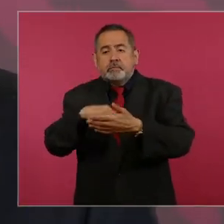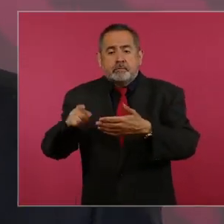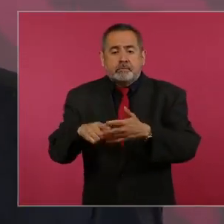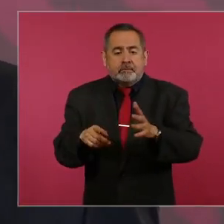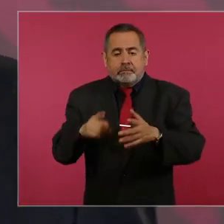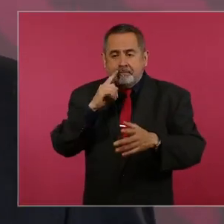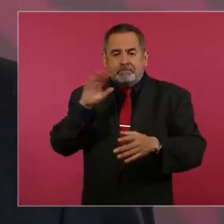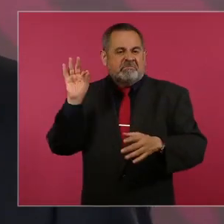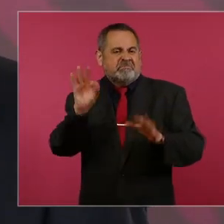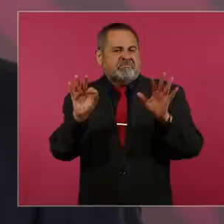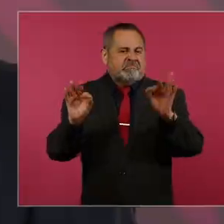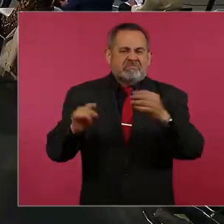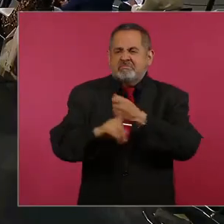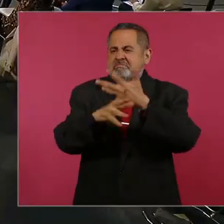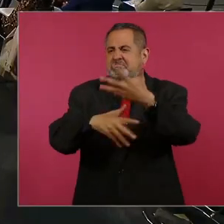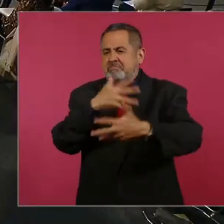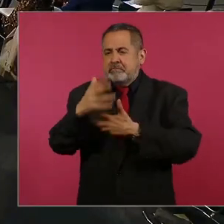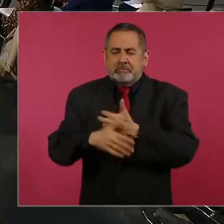a provocar.